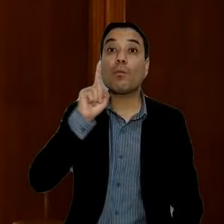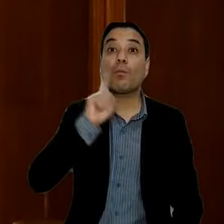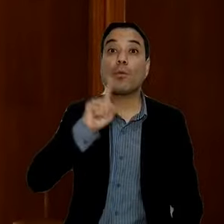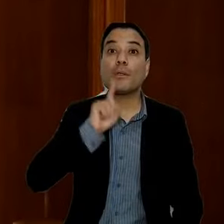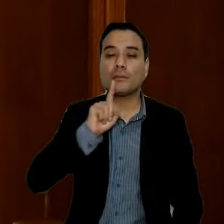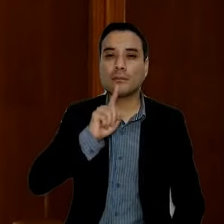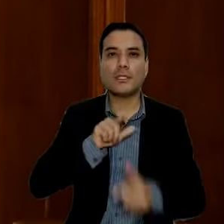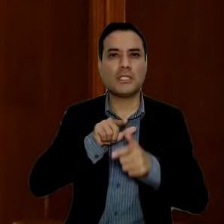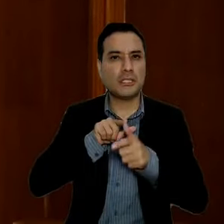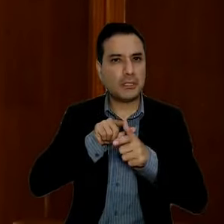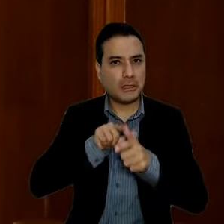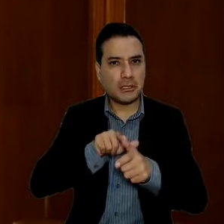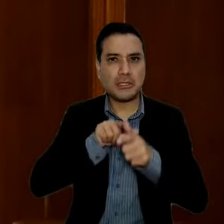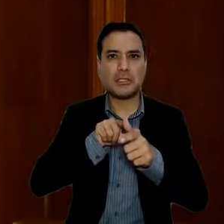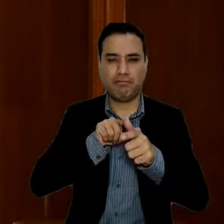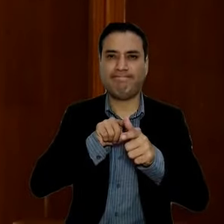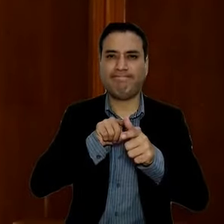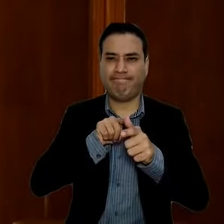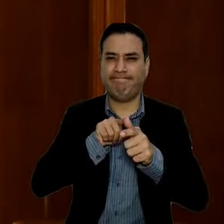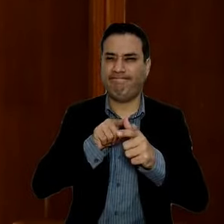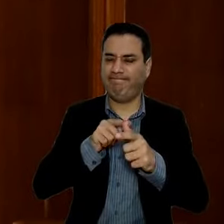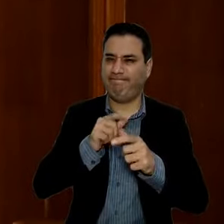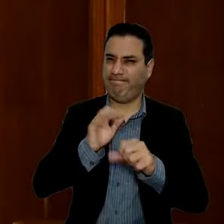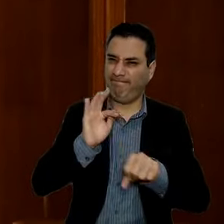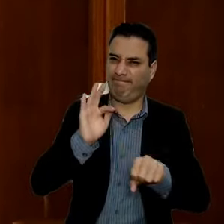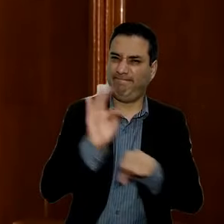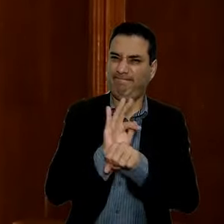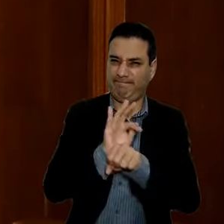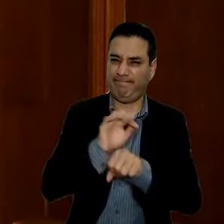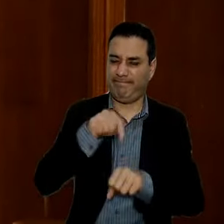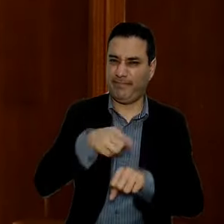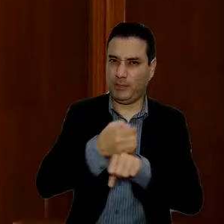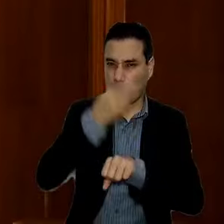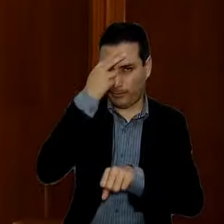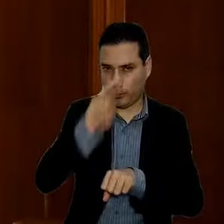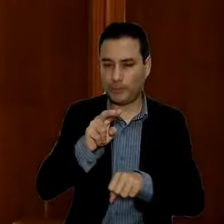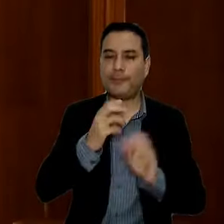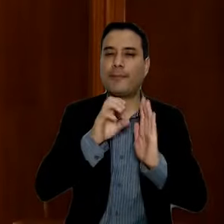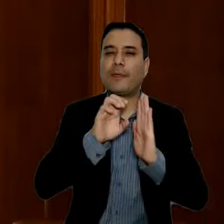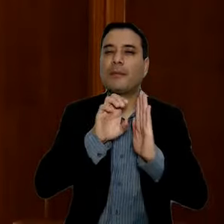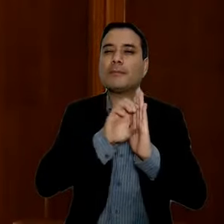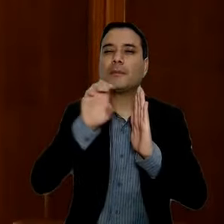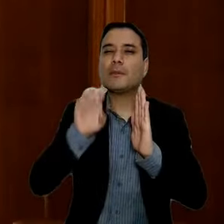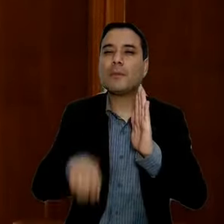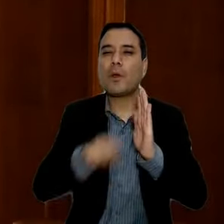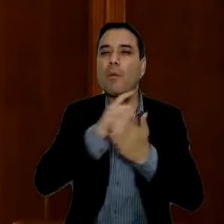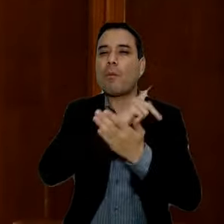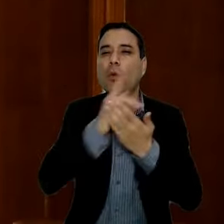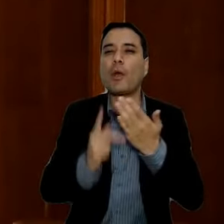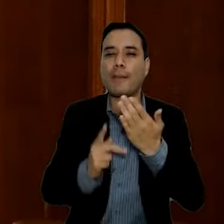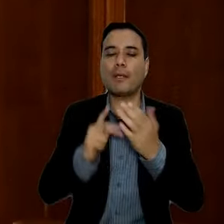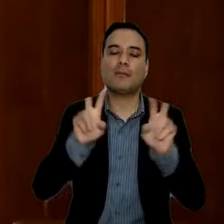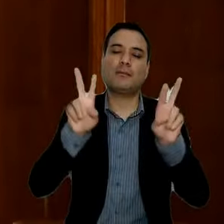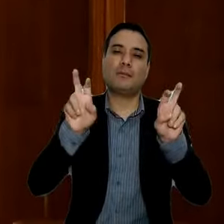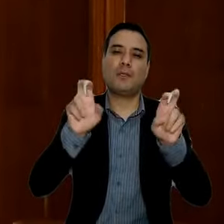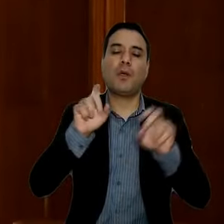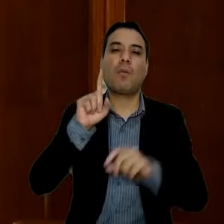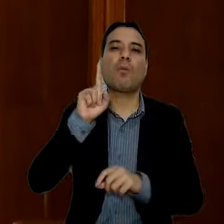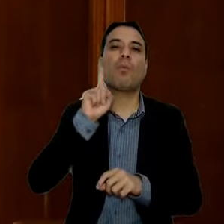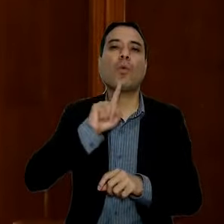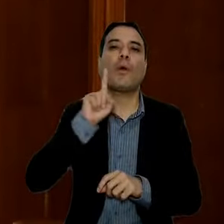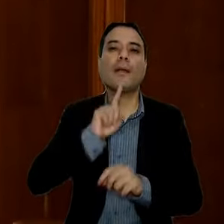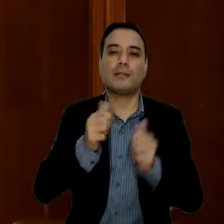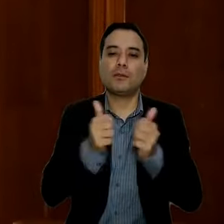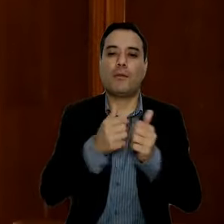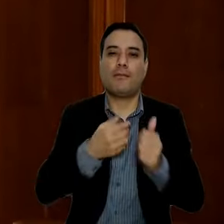siendo el centro de la política social de la entidad ejemplo de ello es el programa mujeres con bienestar